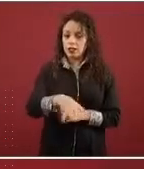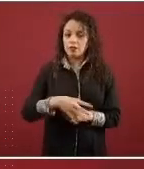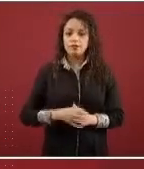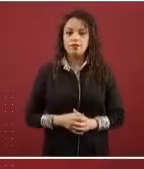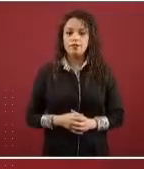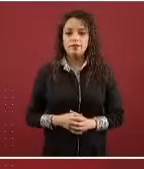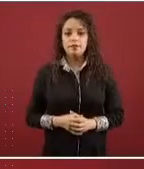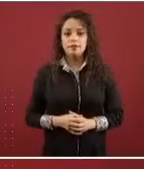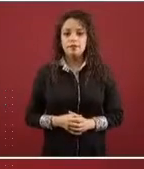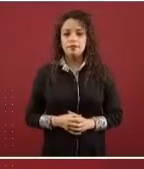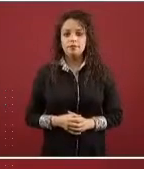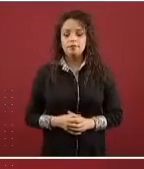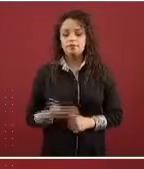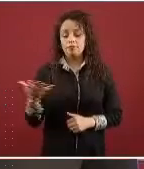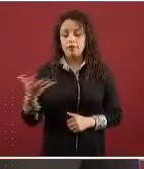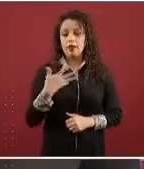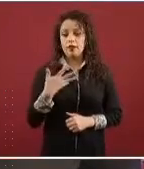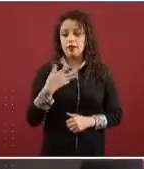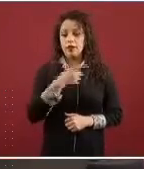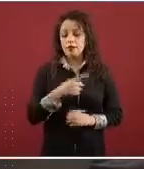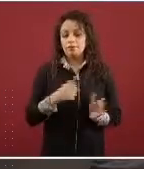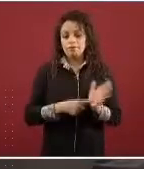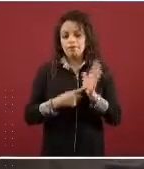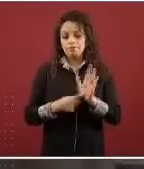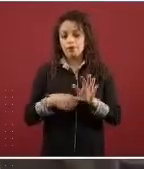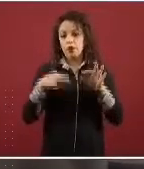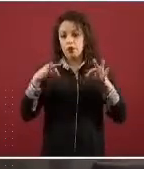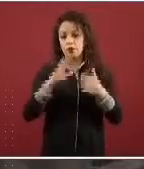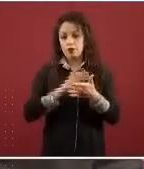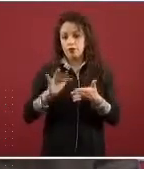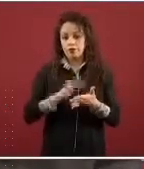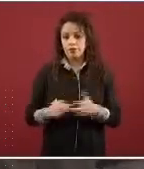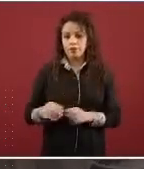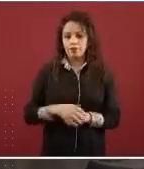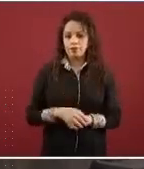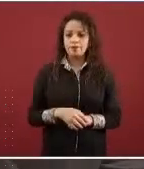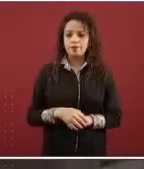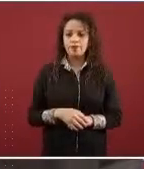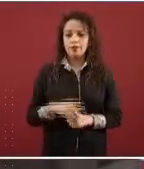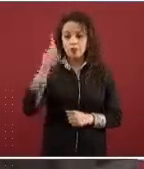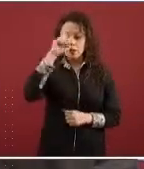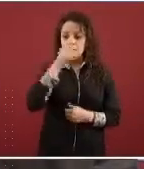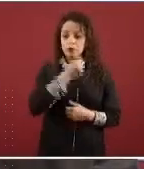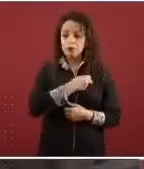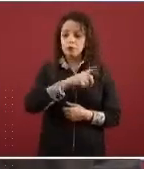y emitió el siguiente documento. El Consejo de Salubridad General,